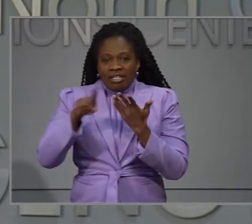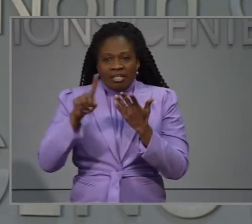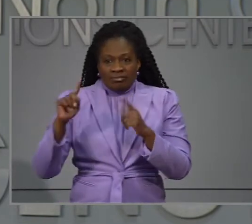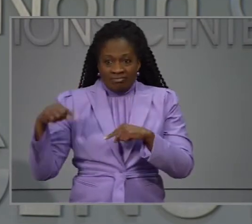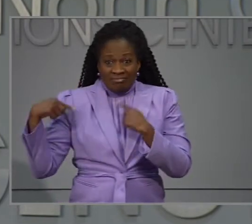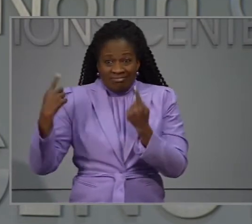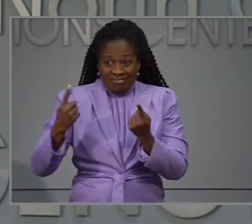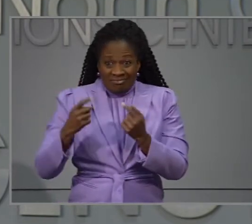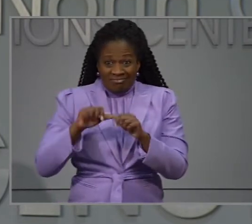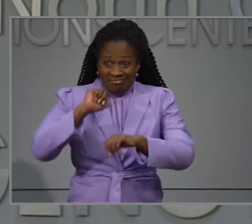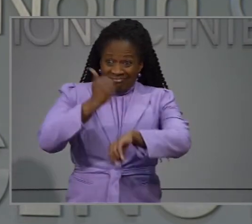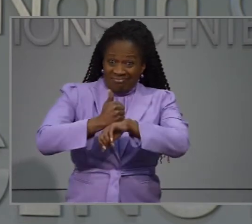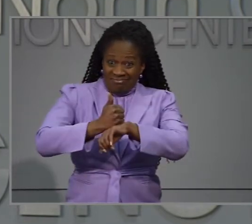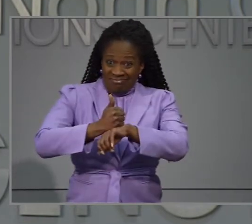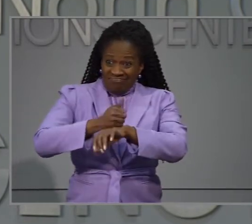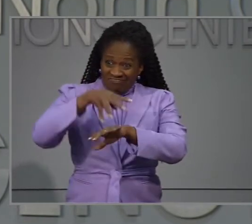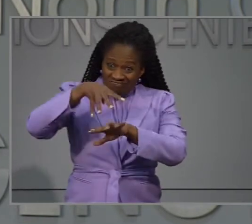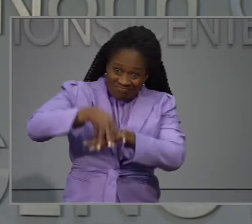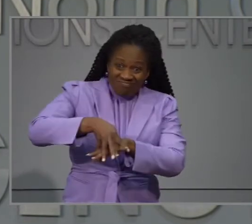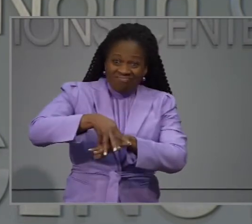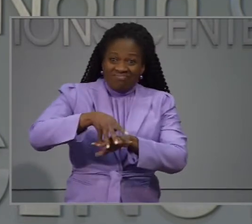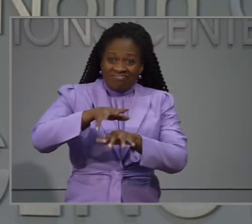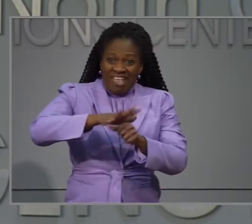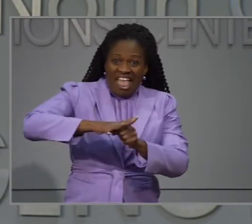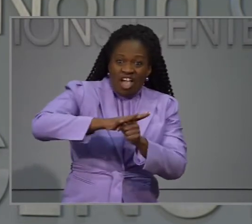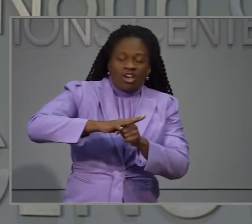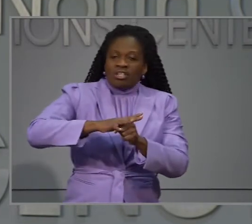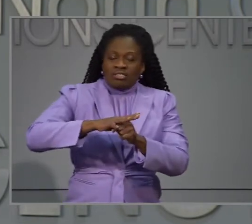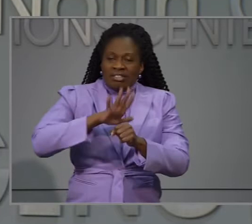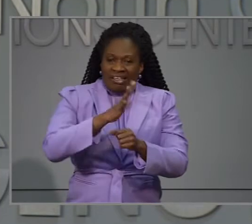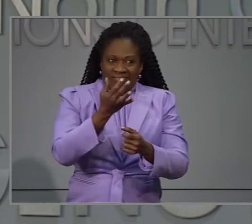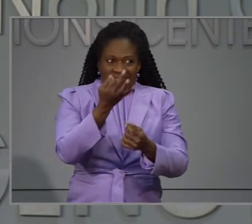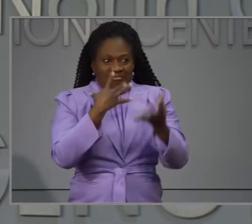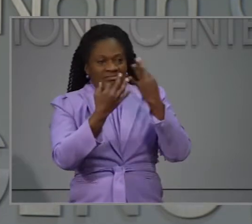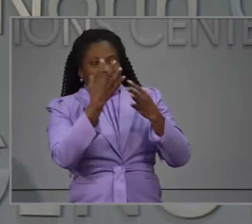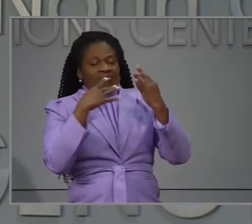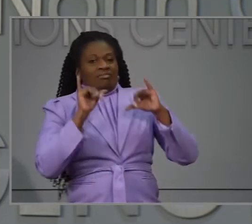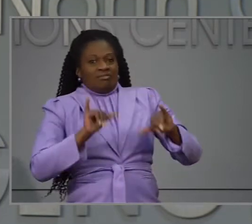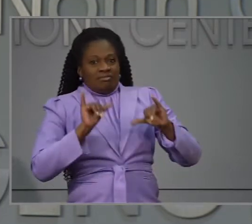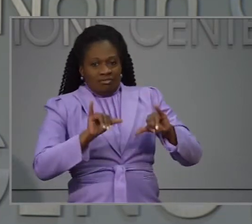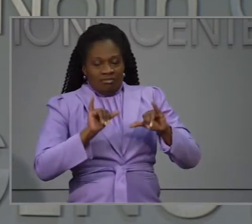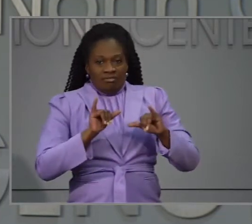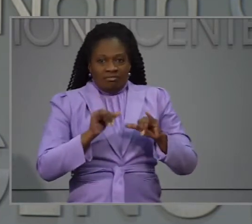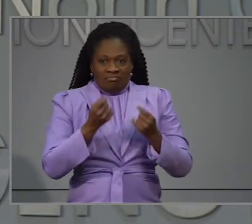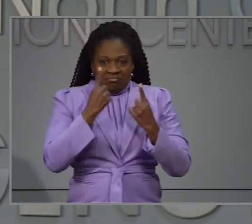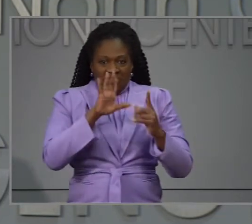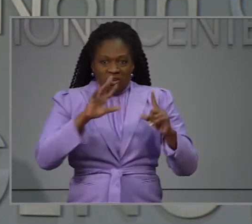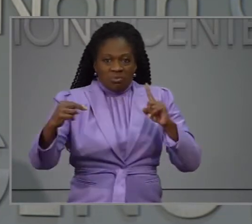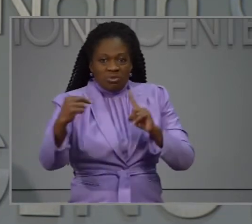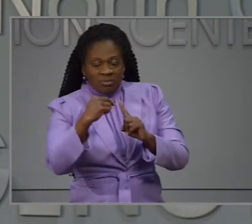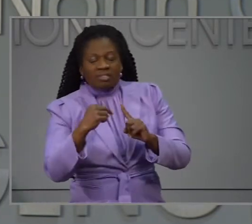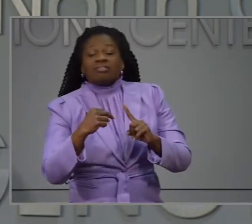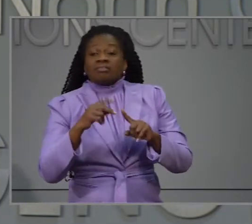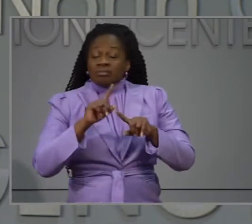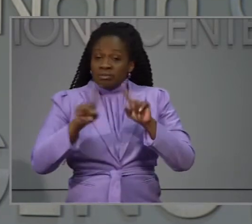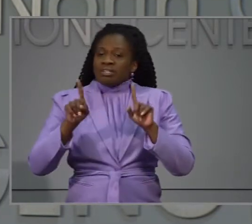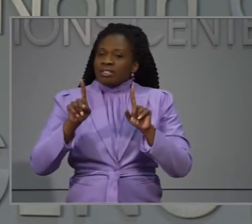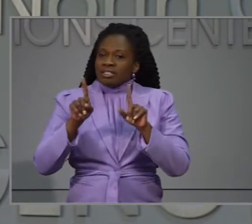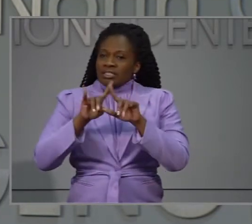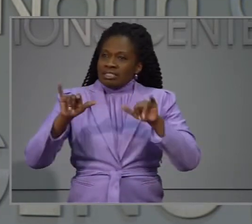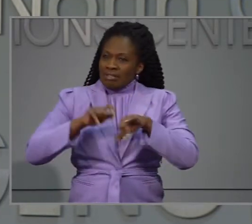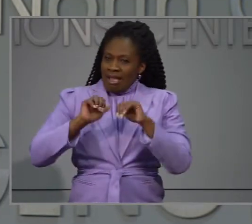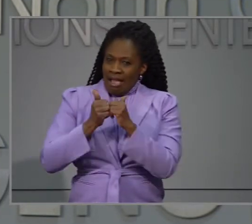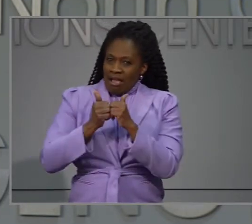colgando de un hilo y llevan están sufriendo por mucho tiempo y nos están hablando no tan solo de